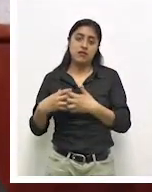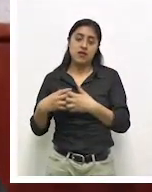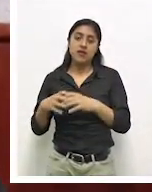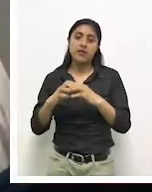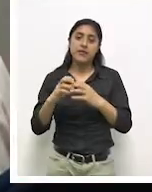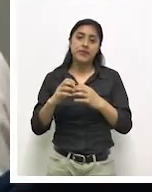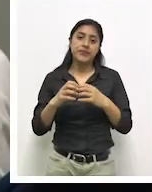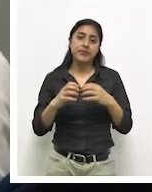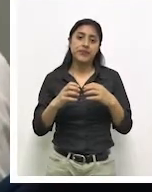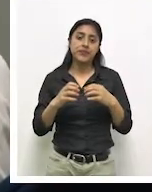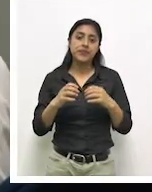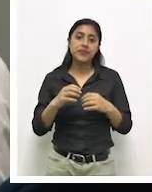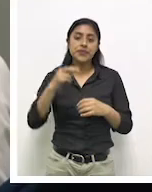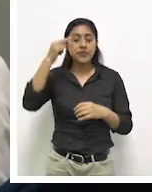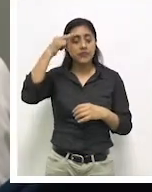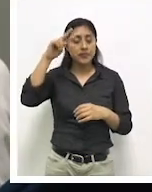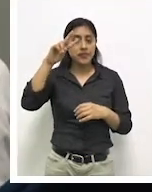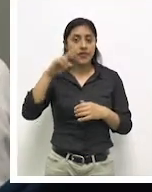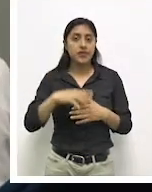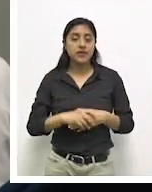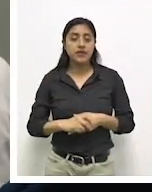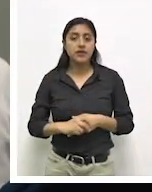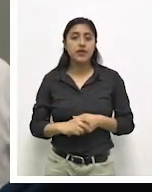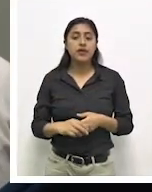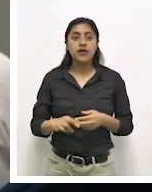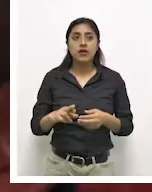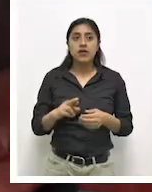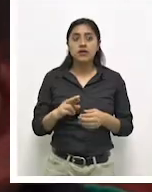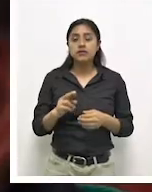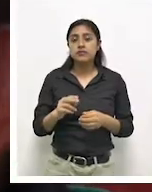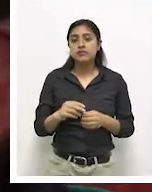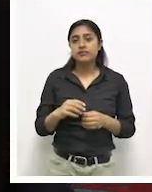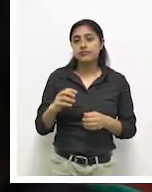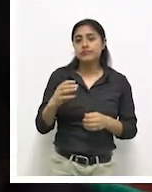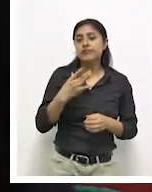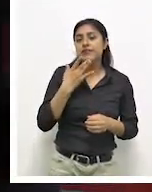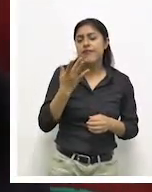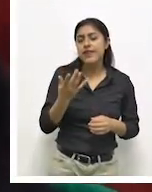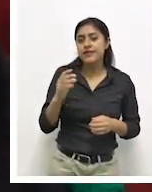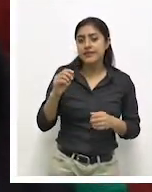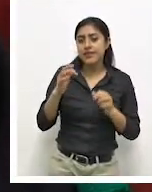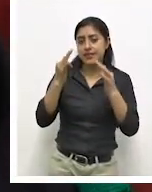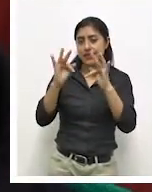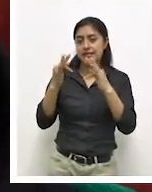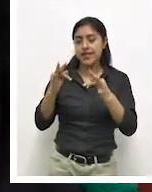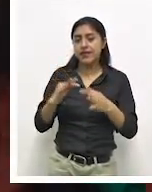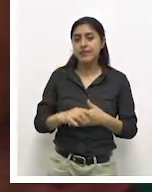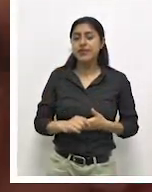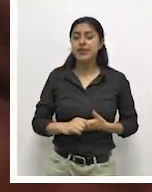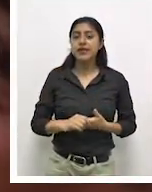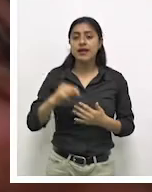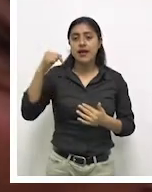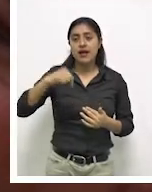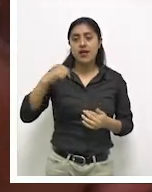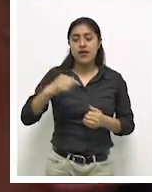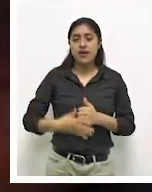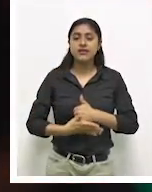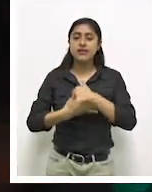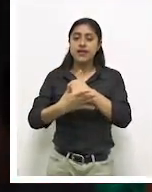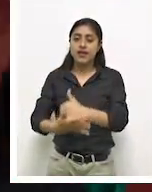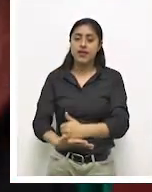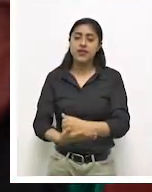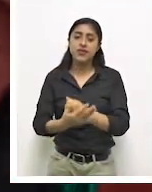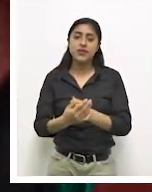necesita. Haber reconocido oportunamente a sus hijos es lo que le facilita ahora encontrar registros sobre su